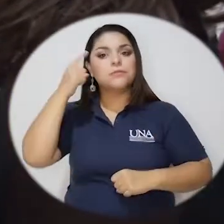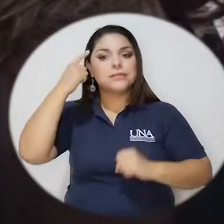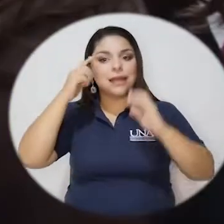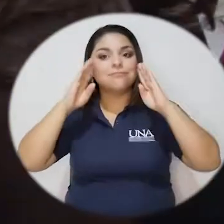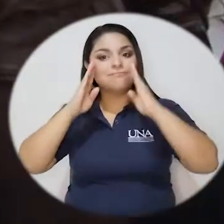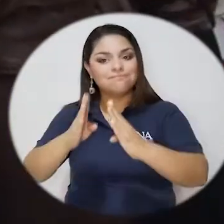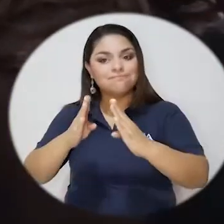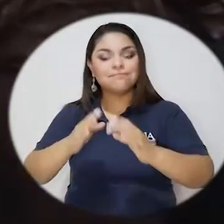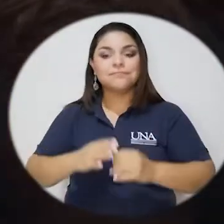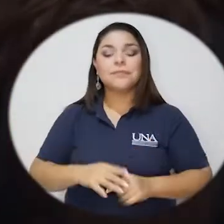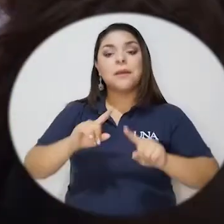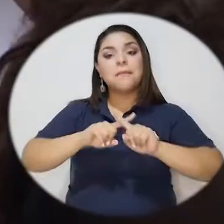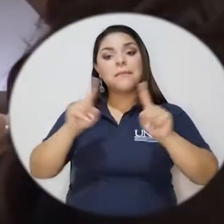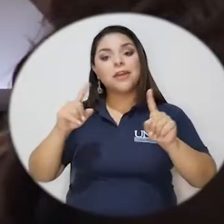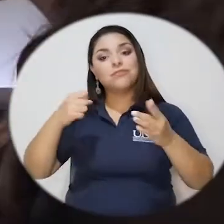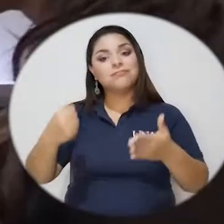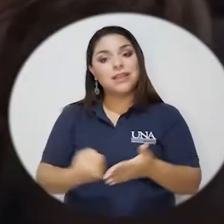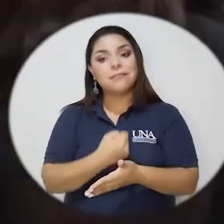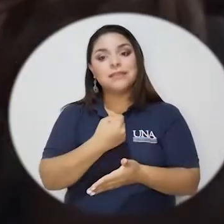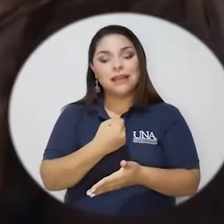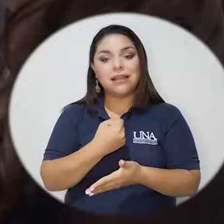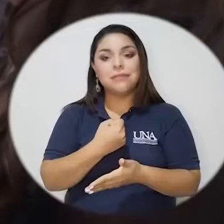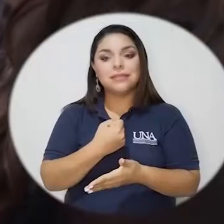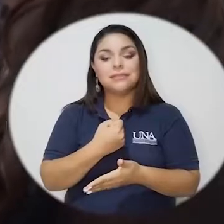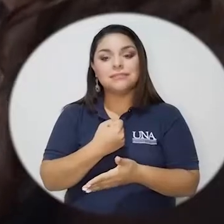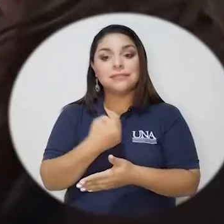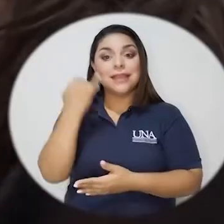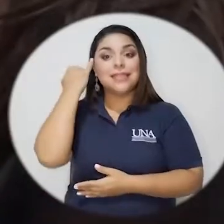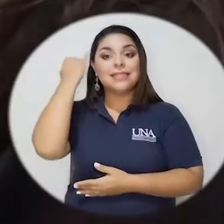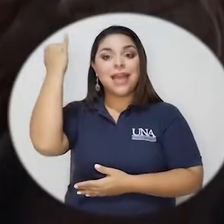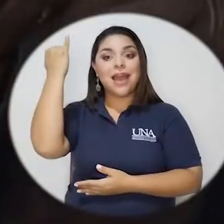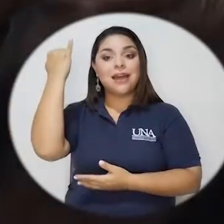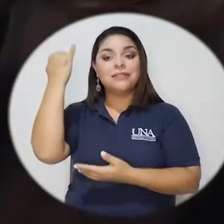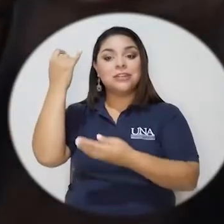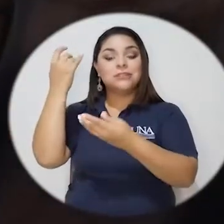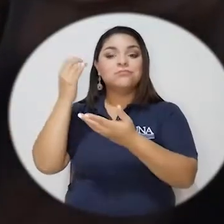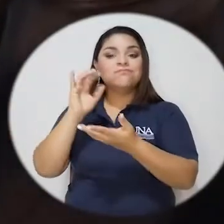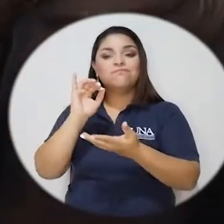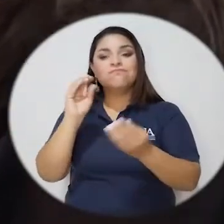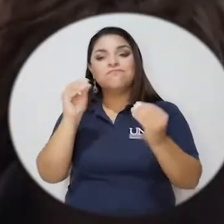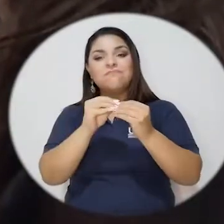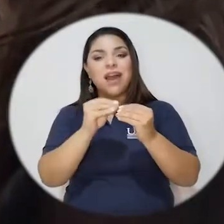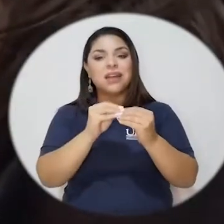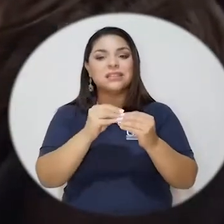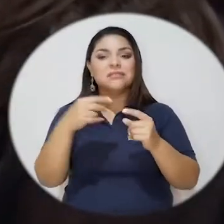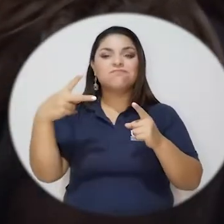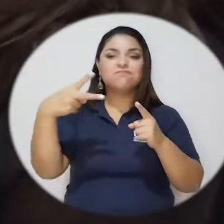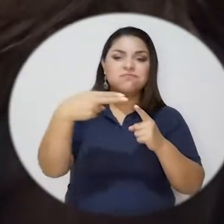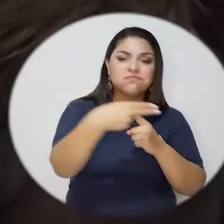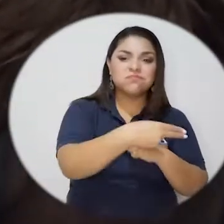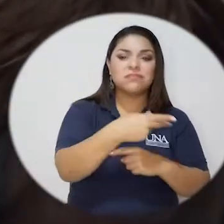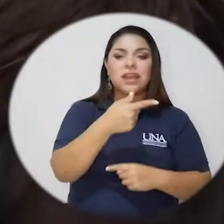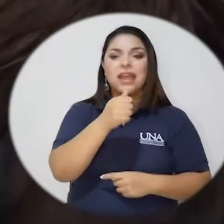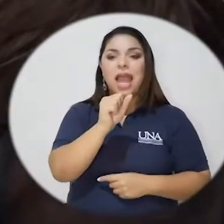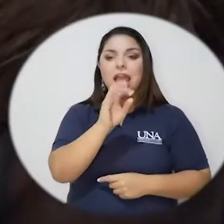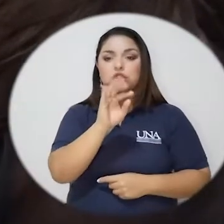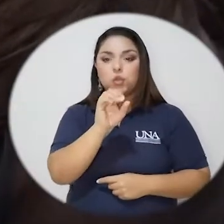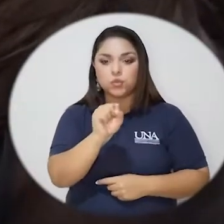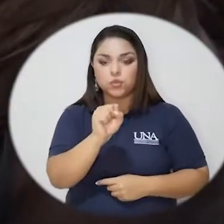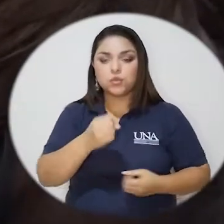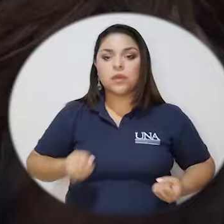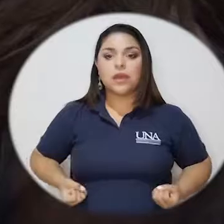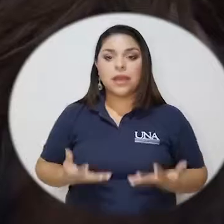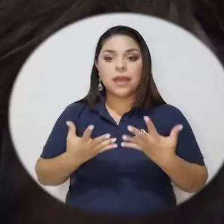considerábamos que se podrían atender. Lamentablemente, la iniciativa se fue más por recortes de